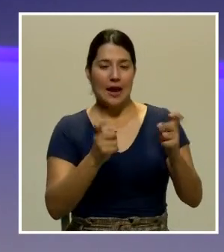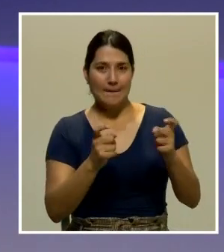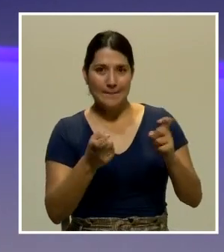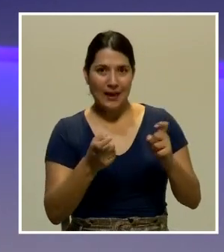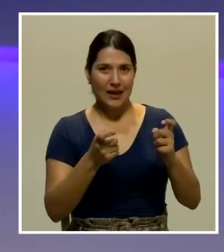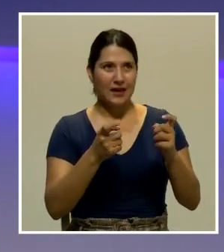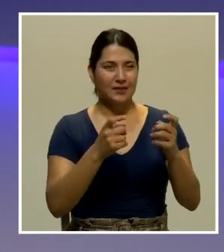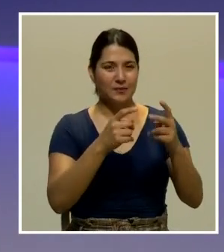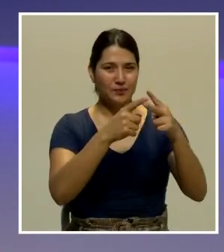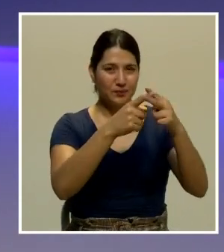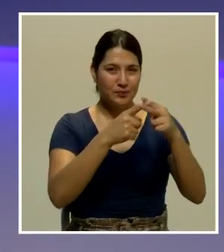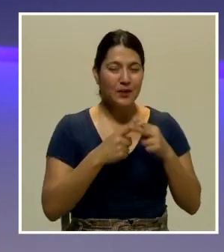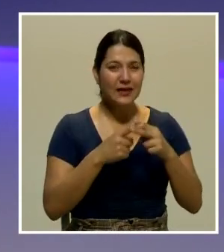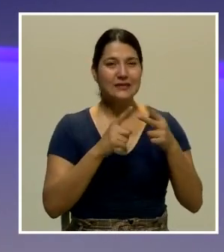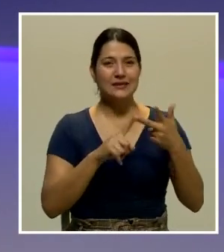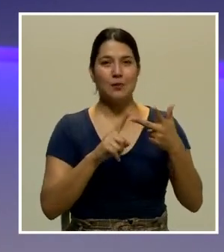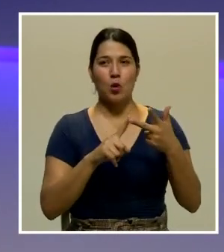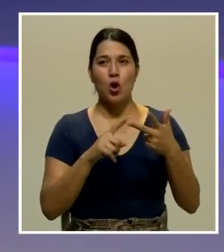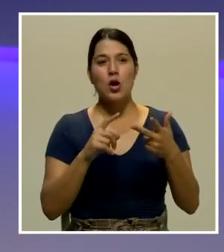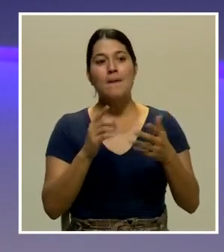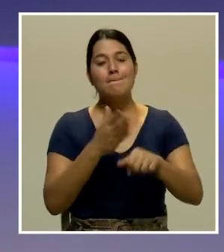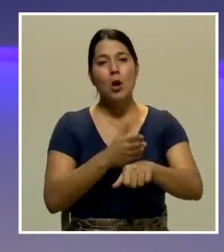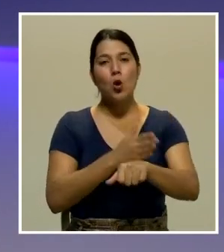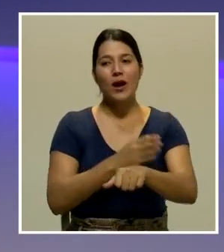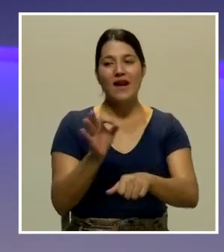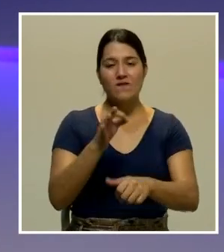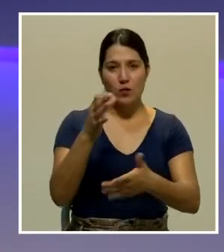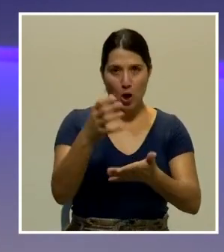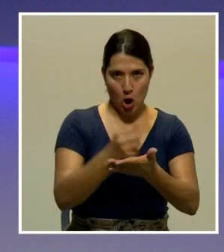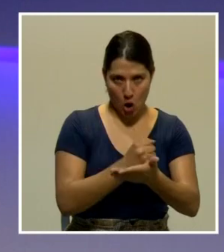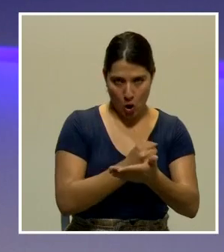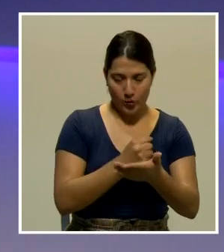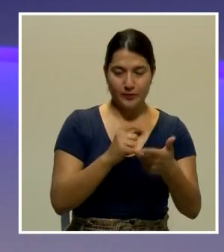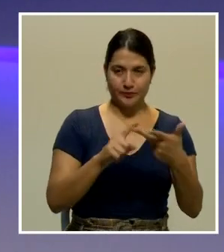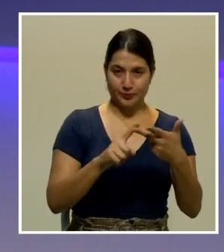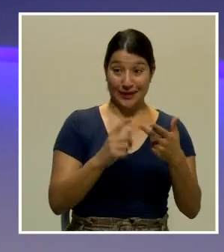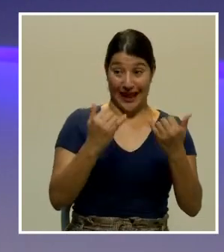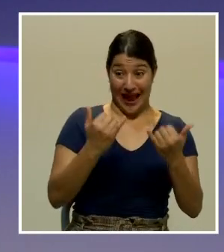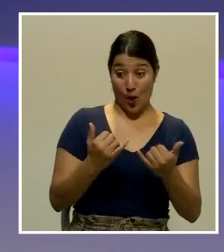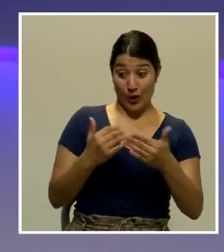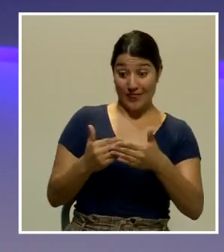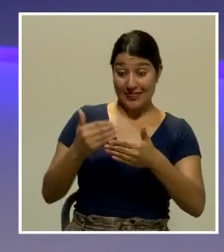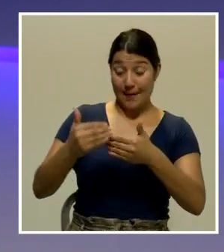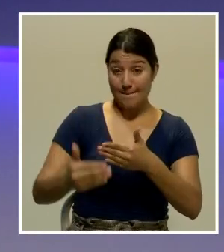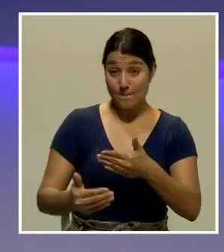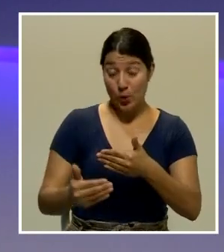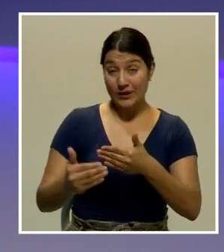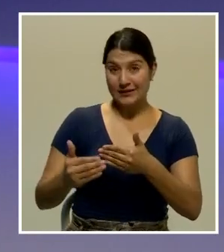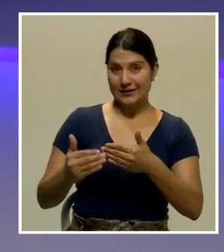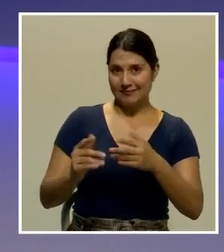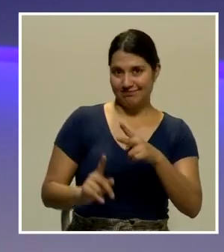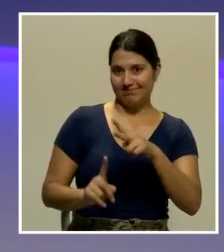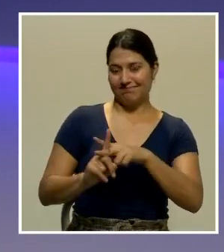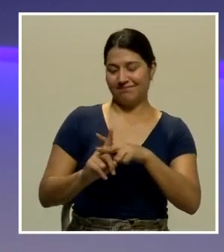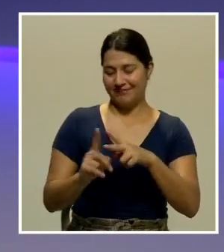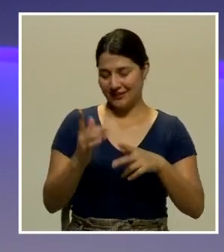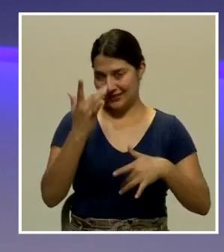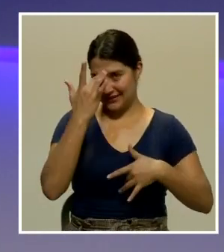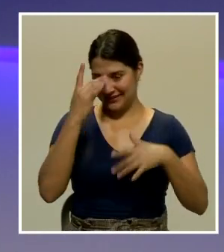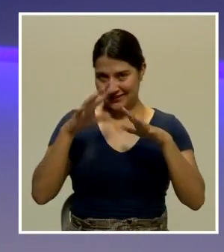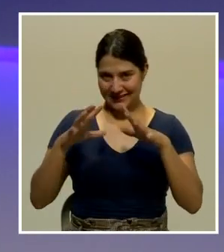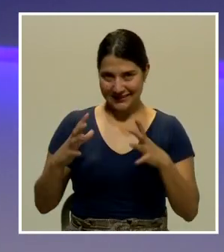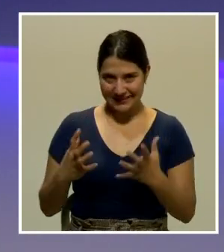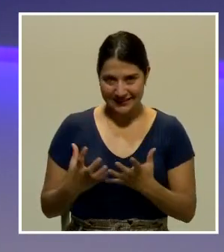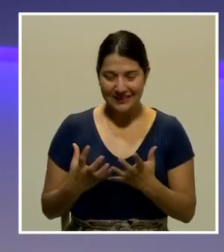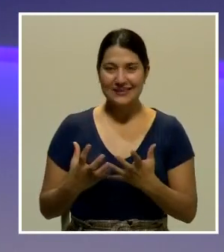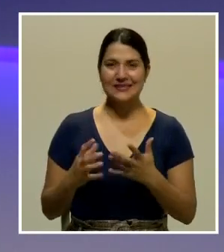trámites. Ahora, en plena segunda ola pandémica, con la economía frenada, miles de empresas